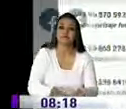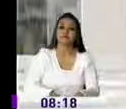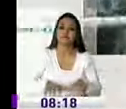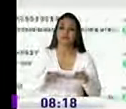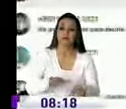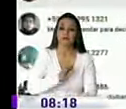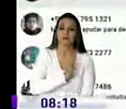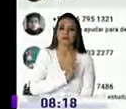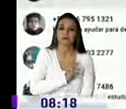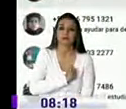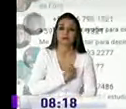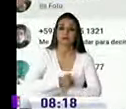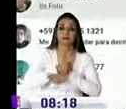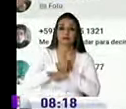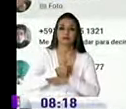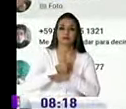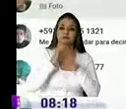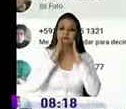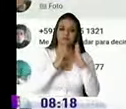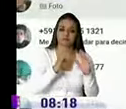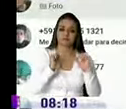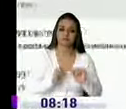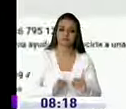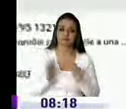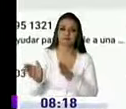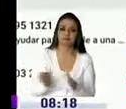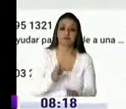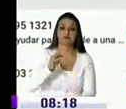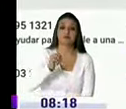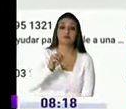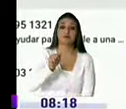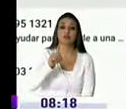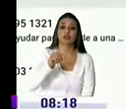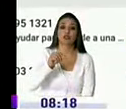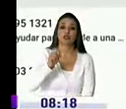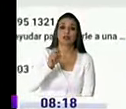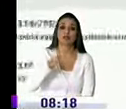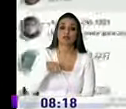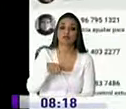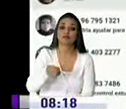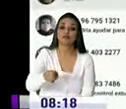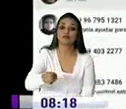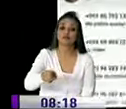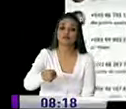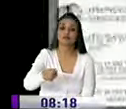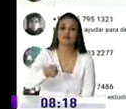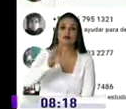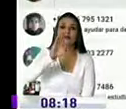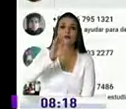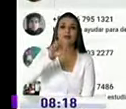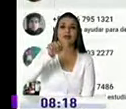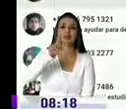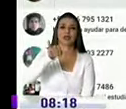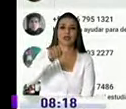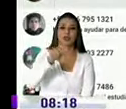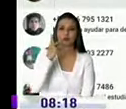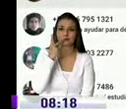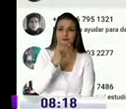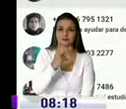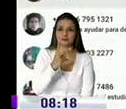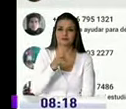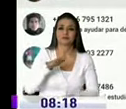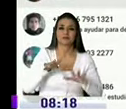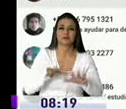A ver si alguna autoridad ayuda. Maldonado, entrada al Beaterio, condominios Tullerías, ahí los van a ver. Así que ojalá les